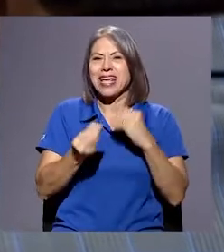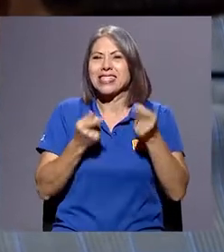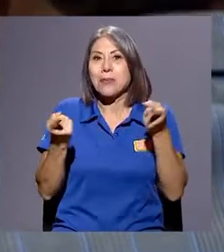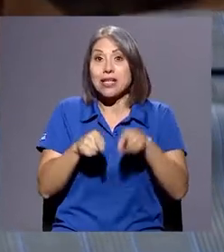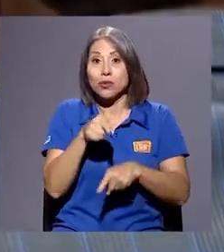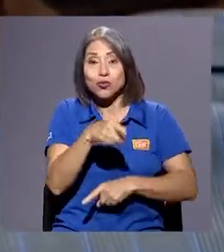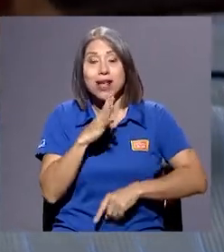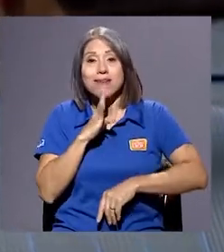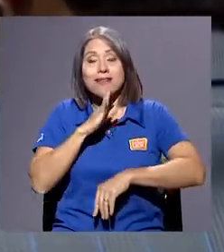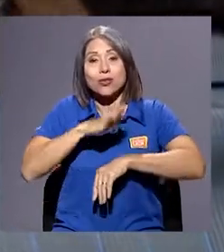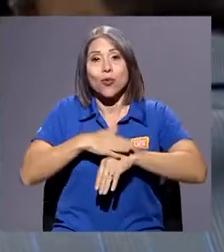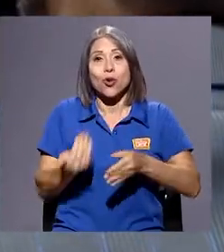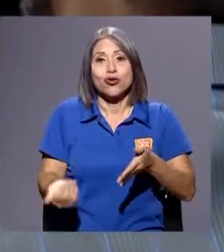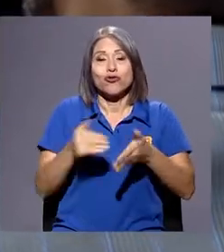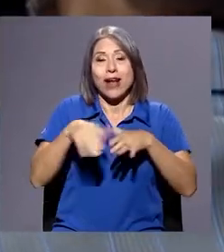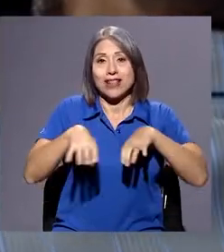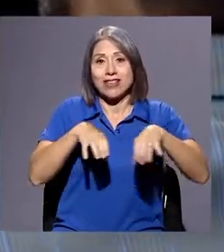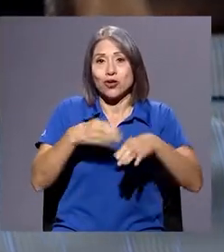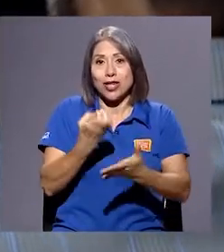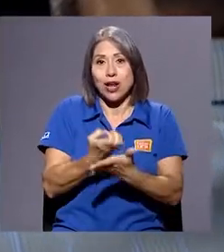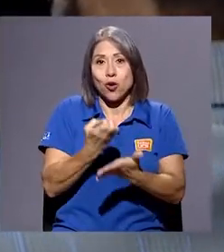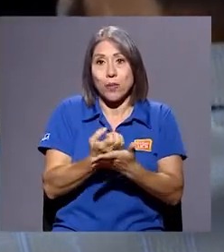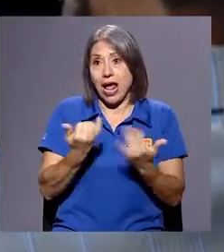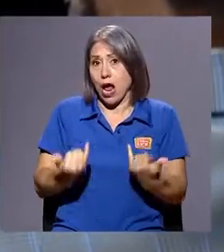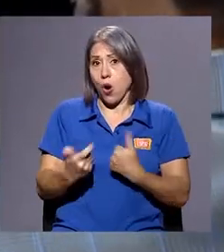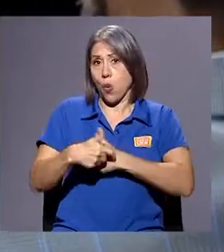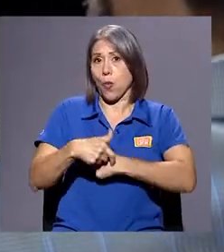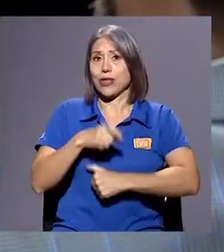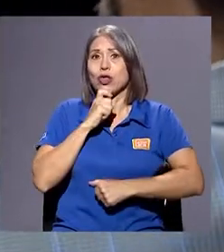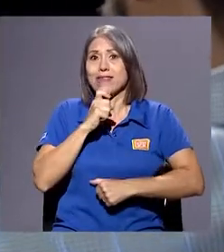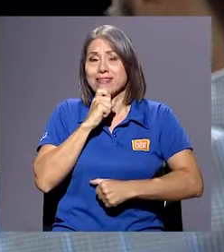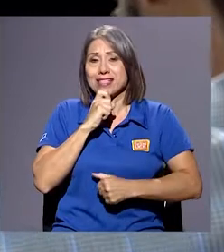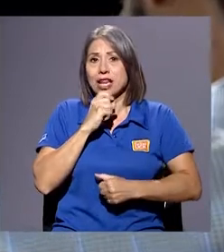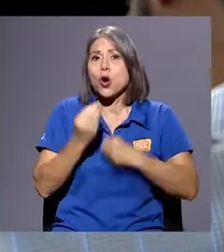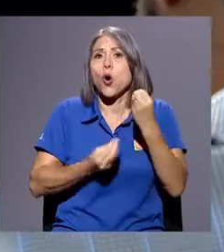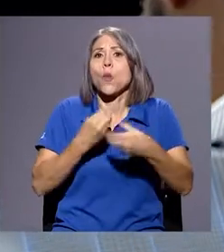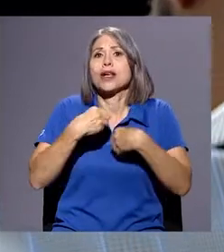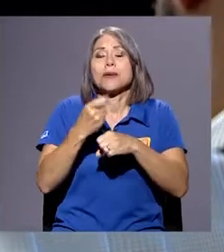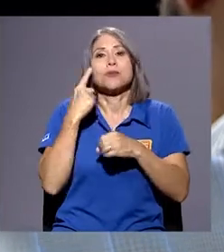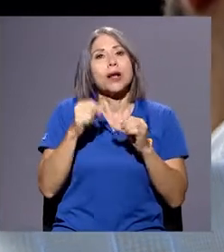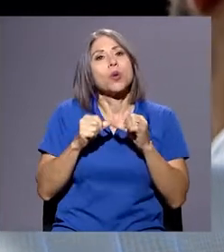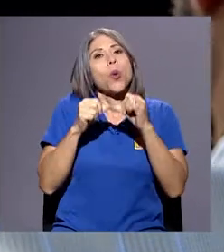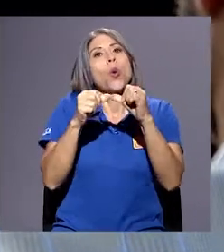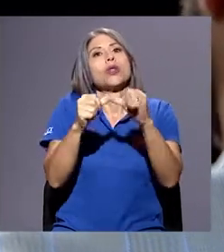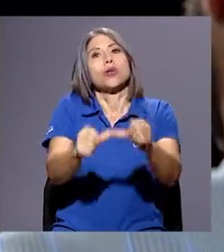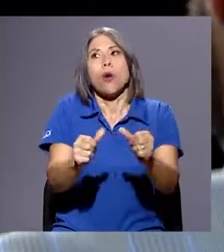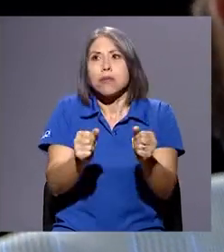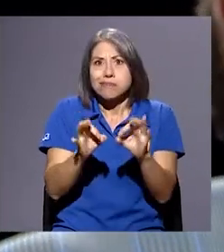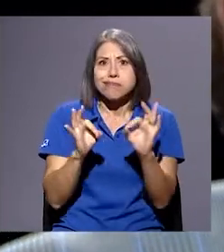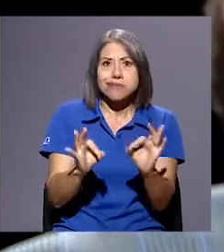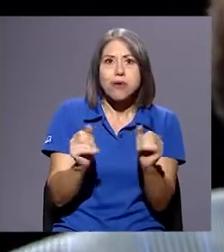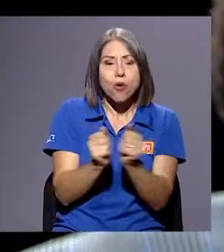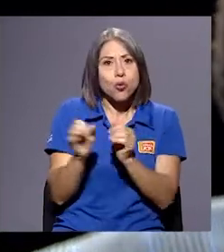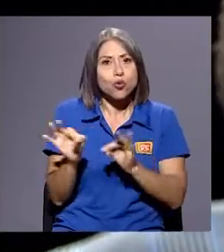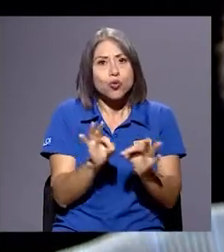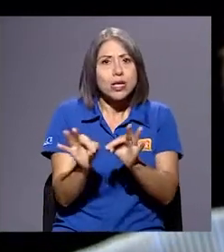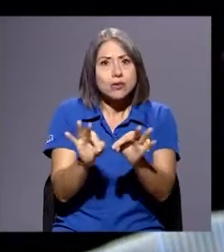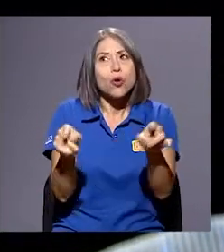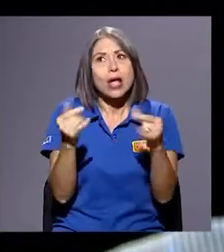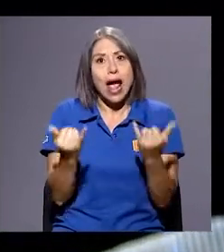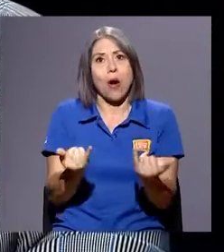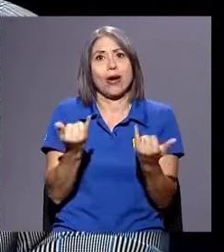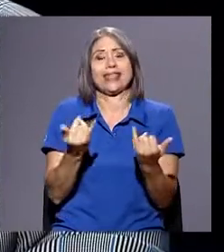reactivación de la economía en el primer bloque. Estamos pasando un momento muy difícil como país y cómo hacemos para sostener un turismo que necesariamente también se está viendo afectado. Esto es